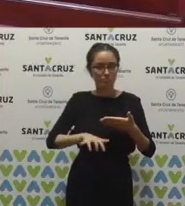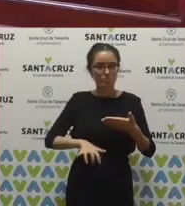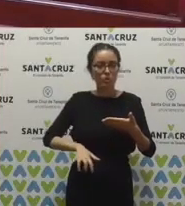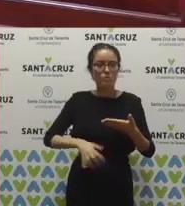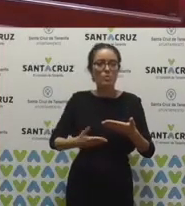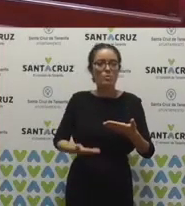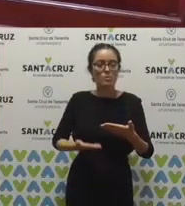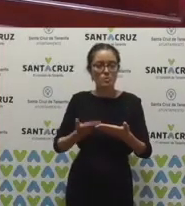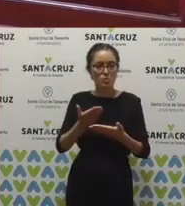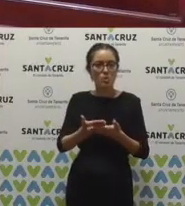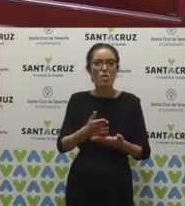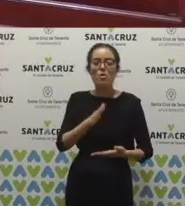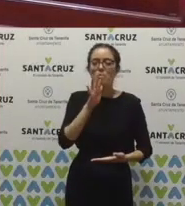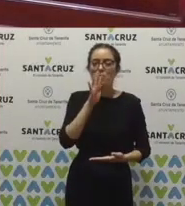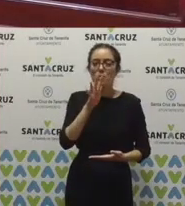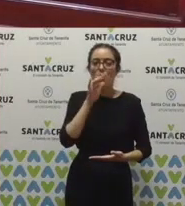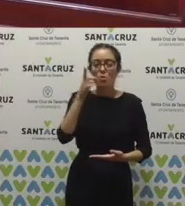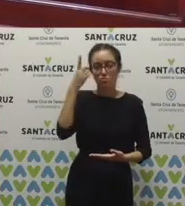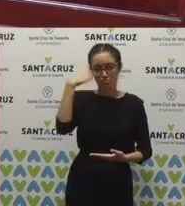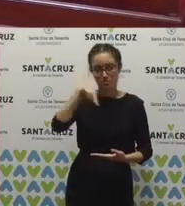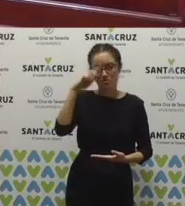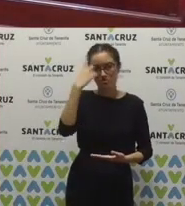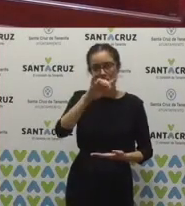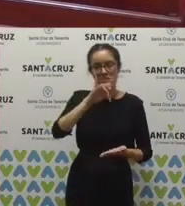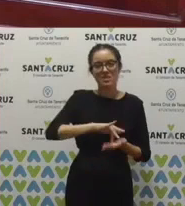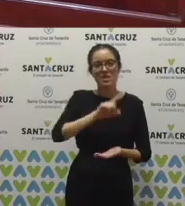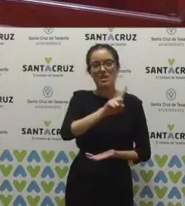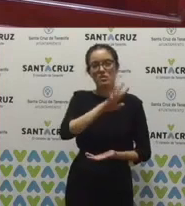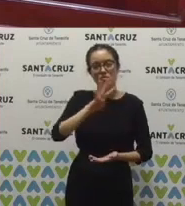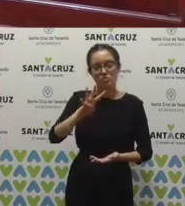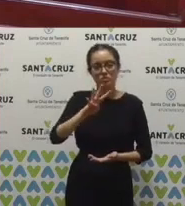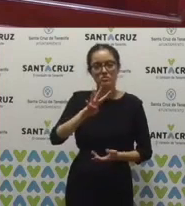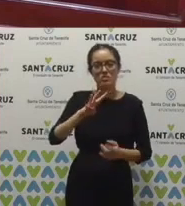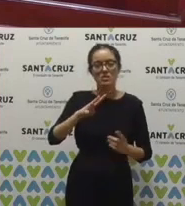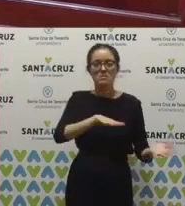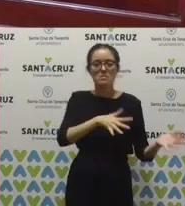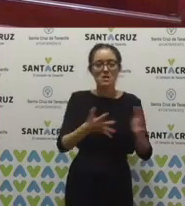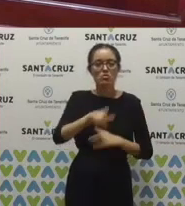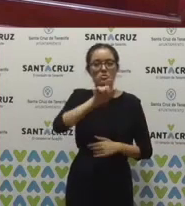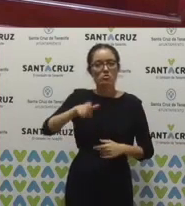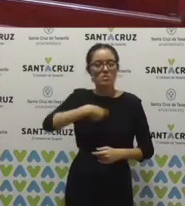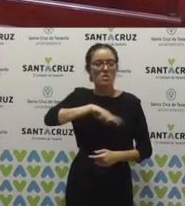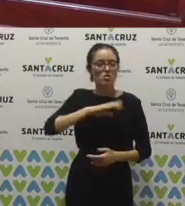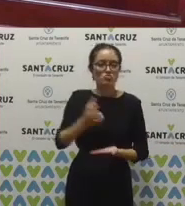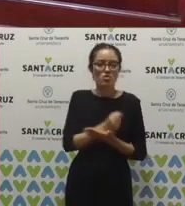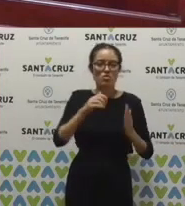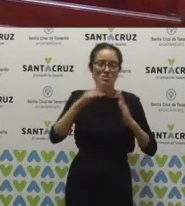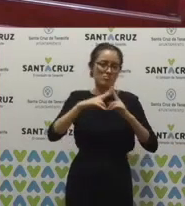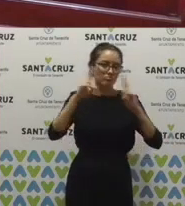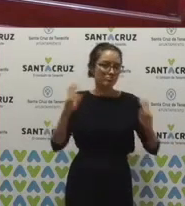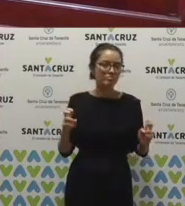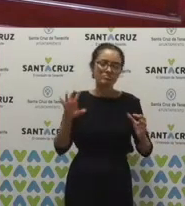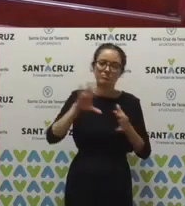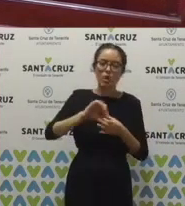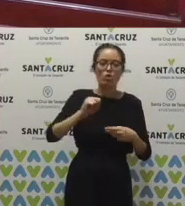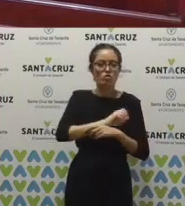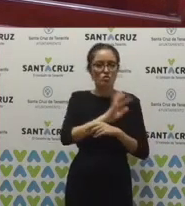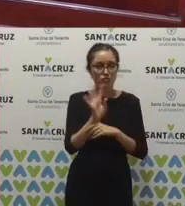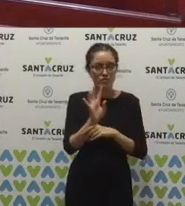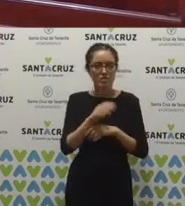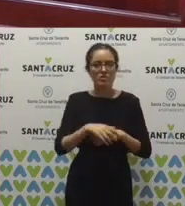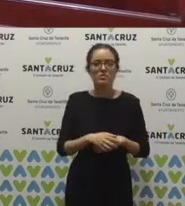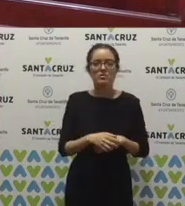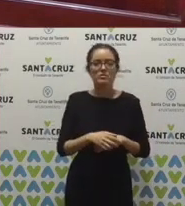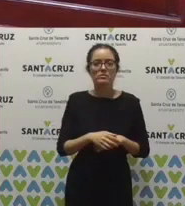saben que es el 14 de marzo prácticamente todos los españoles hemos estado confinados en casa por el estado de alarma se han alterado